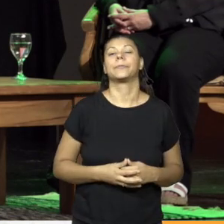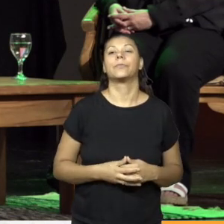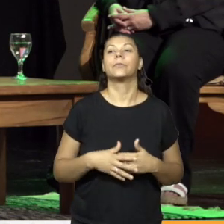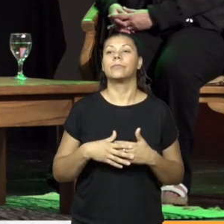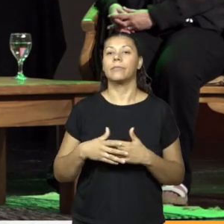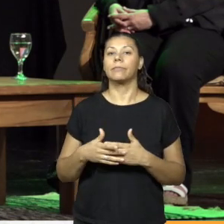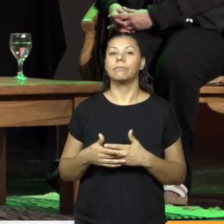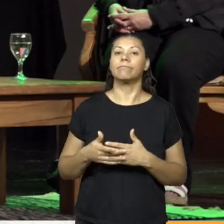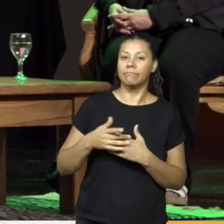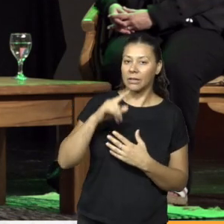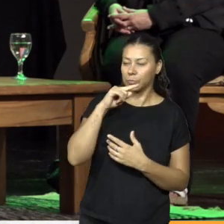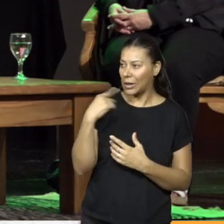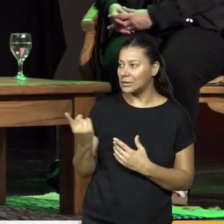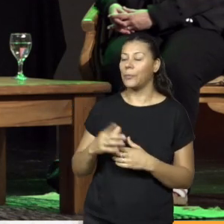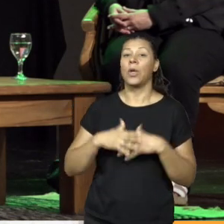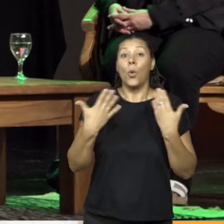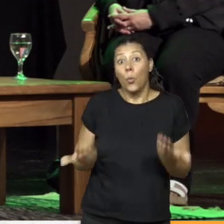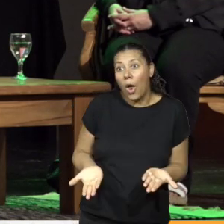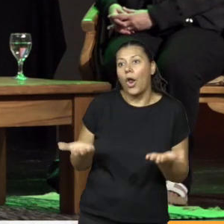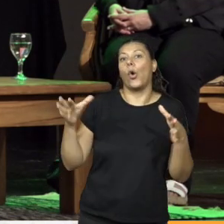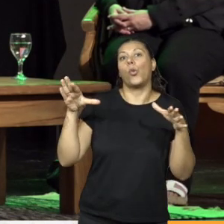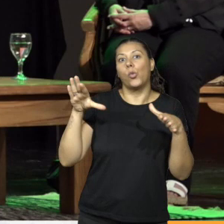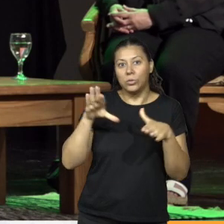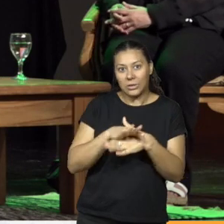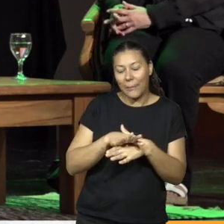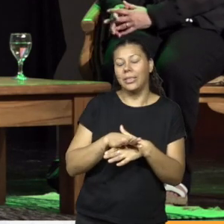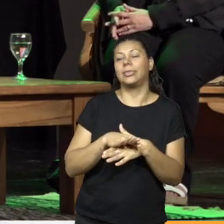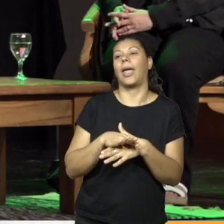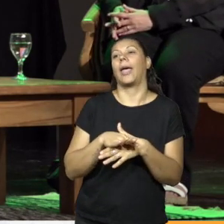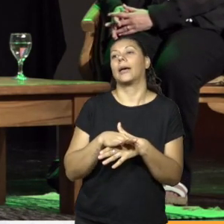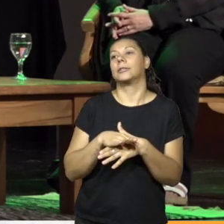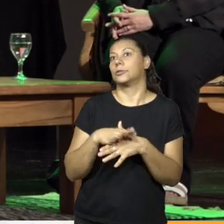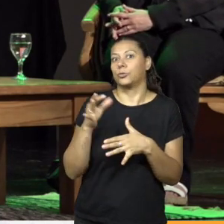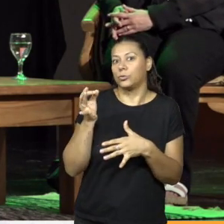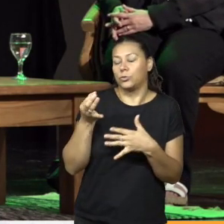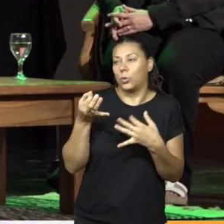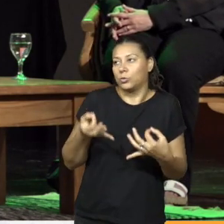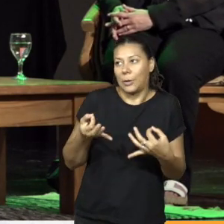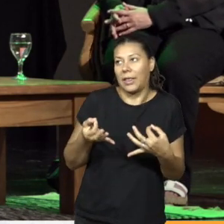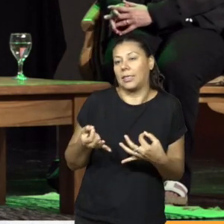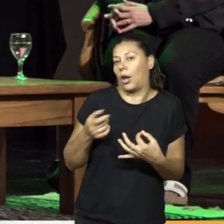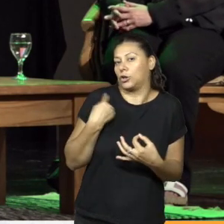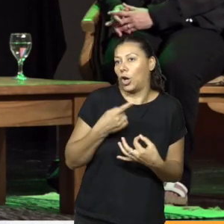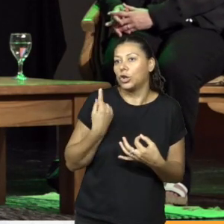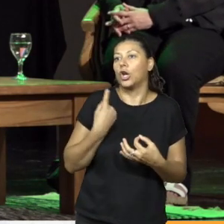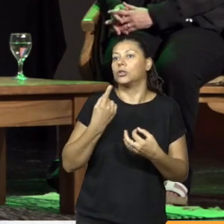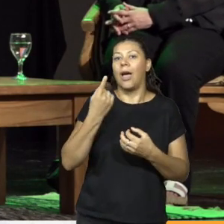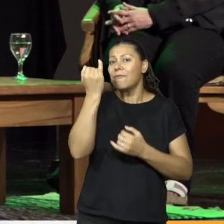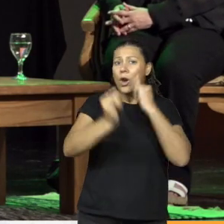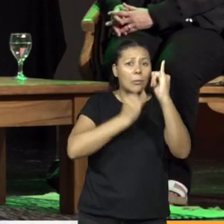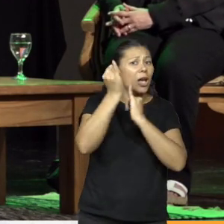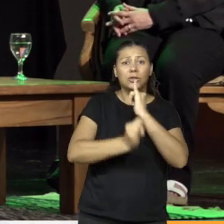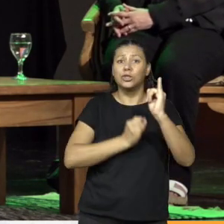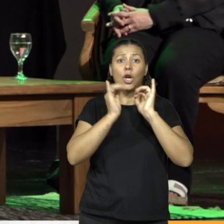justamente, primero a disposición, justamente tenemos todo disponible para que lo copien, lo peguen y